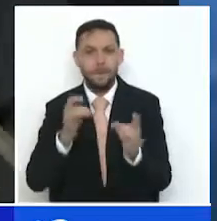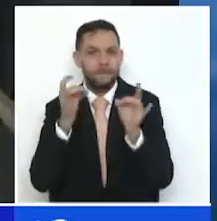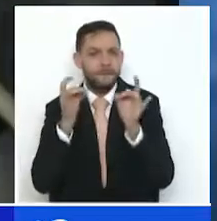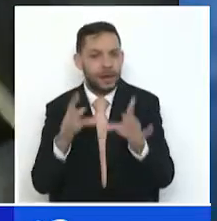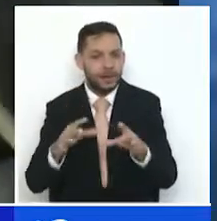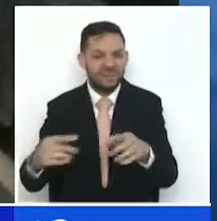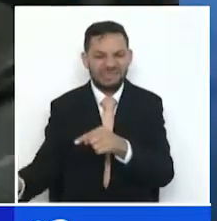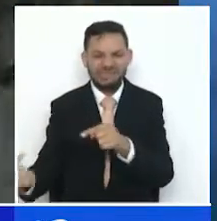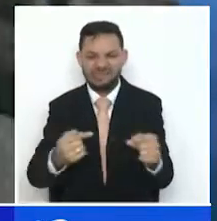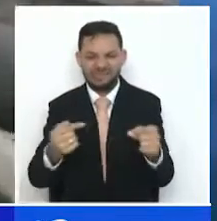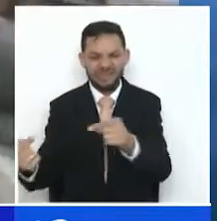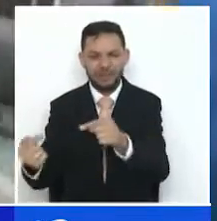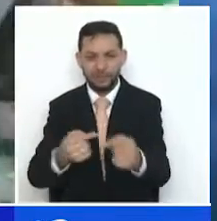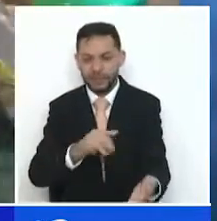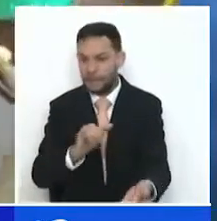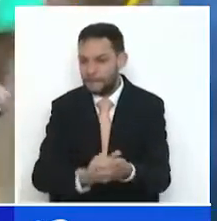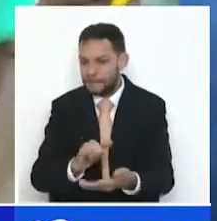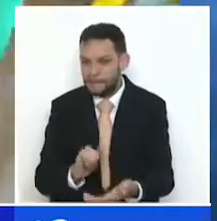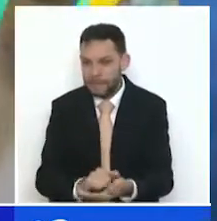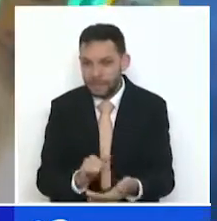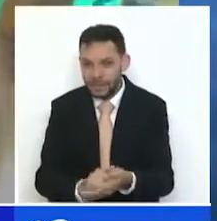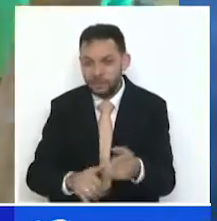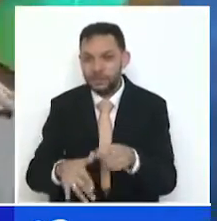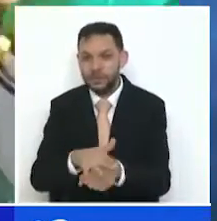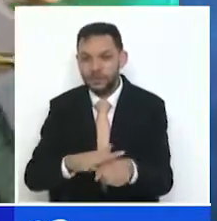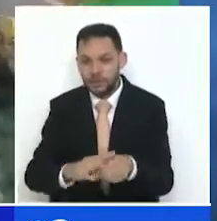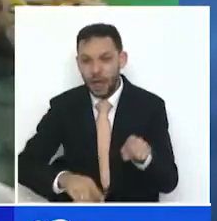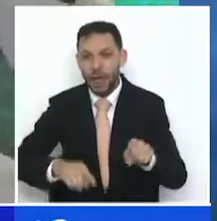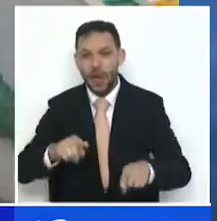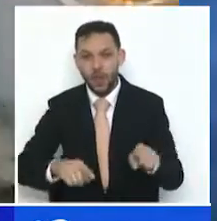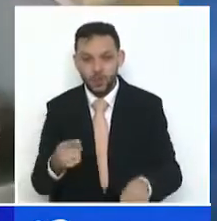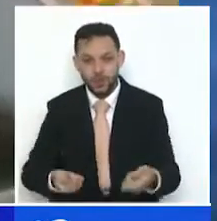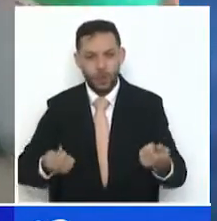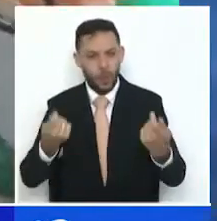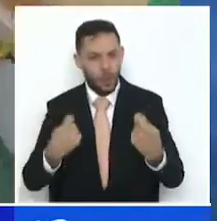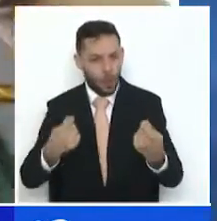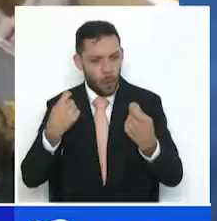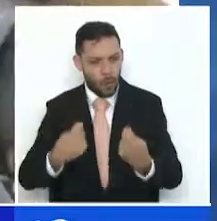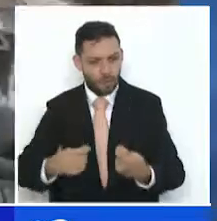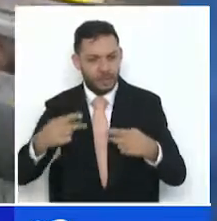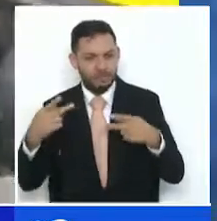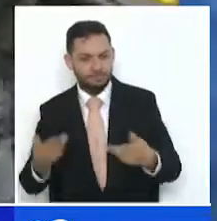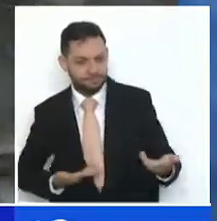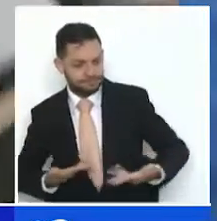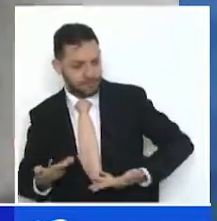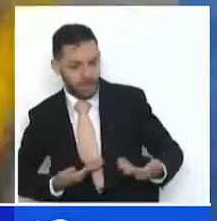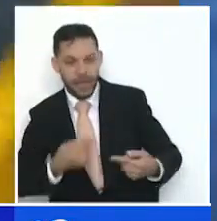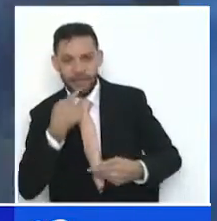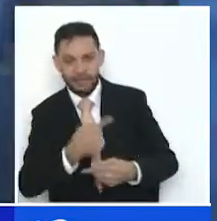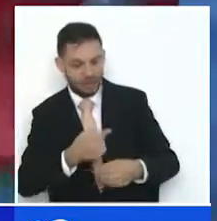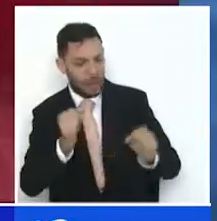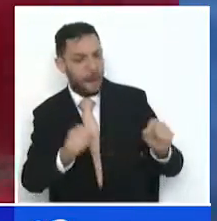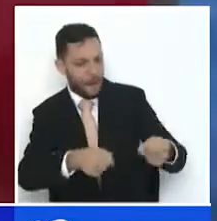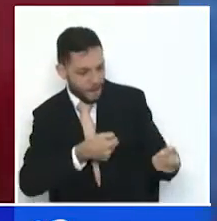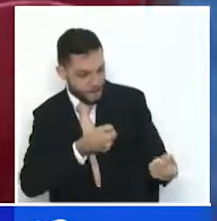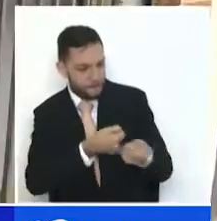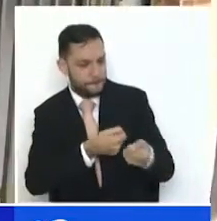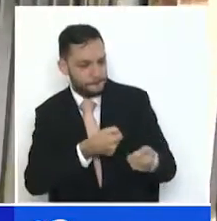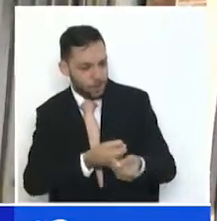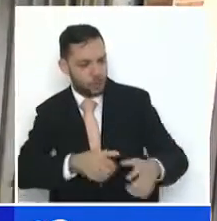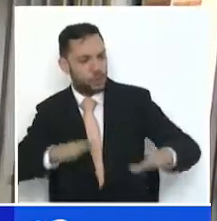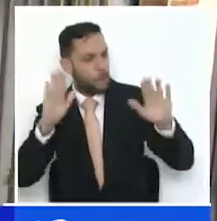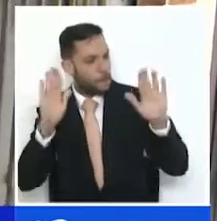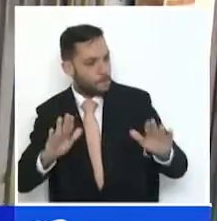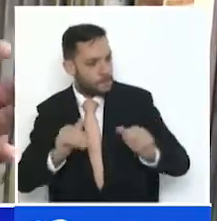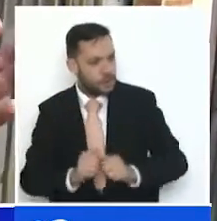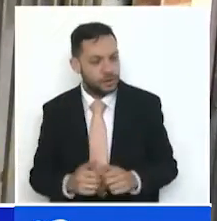rompieron, ve. A pesar de la situación, hoy algunos comerciantes nuevamente manifestaron su apoyo al paro nacional. Uno apoya el paro siempre y cuando en